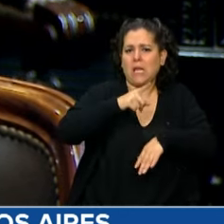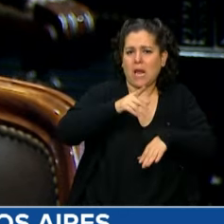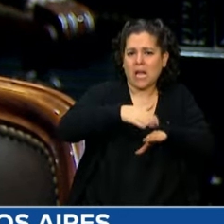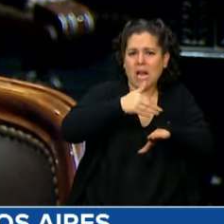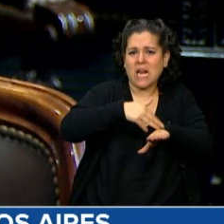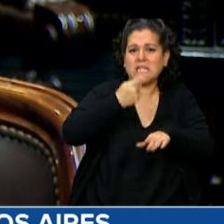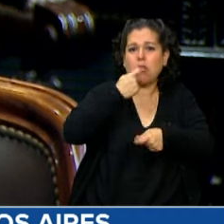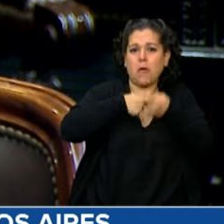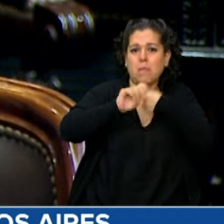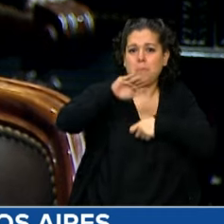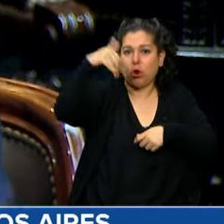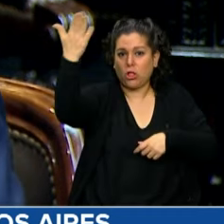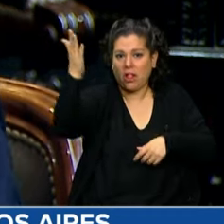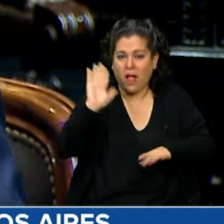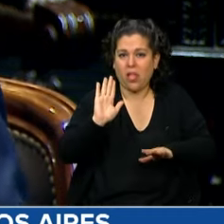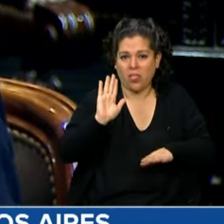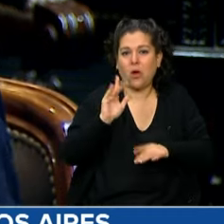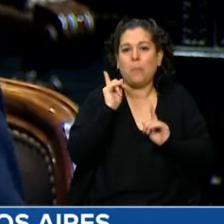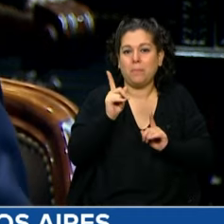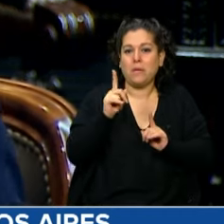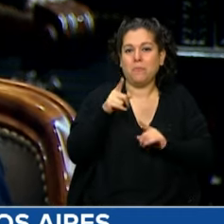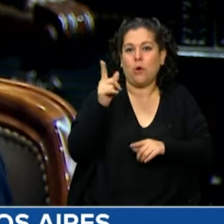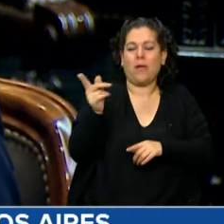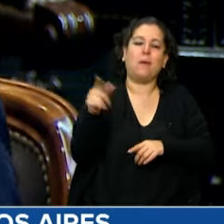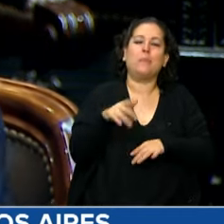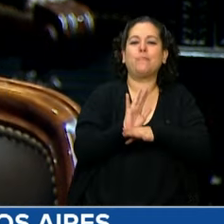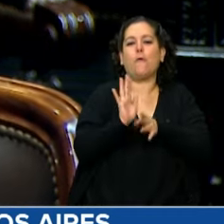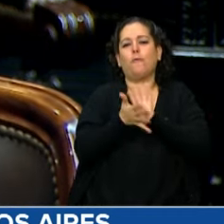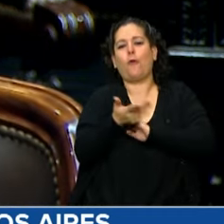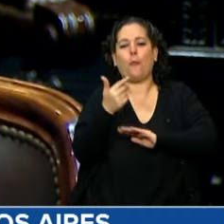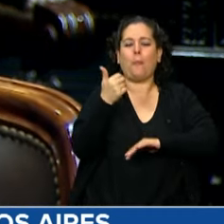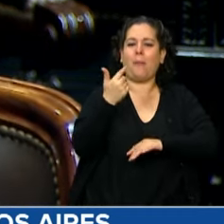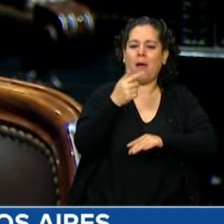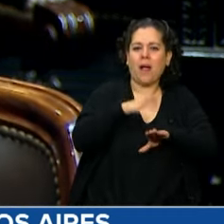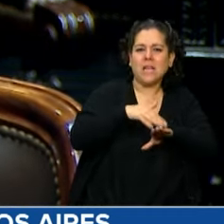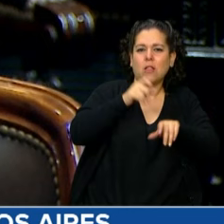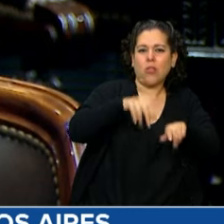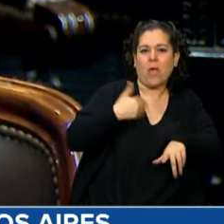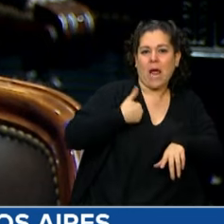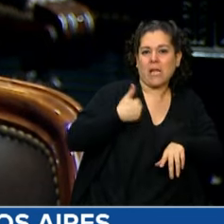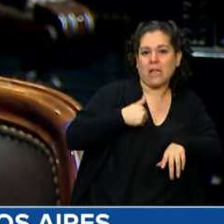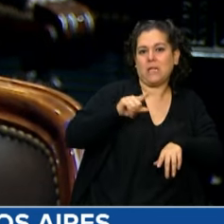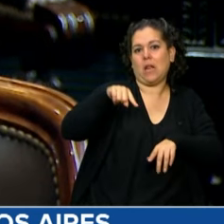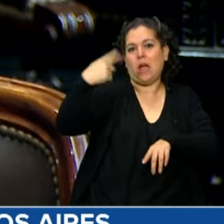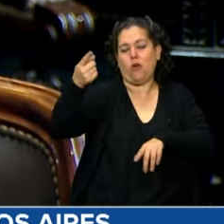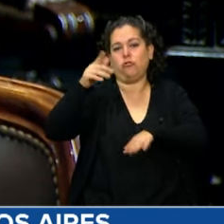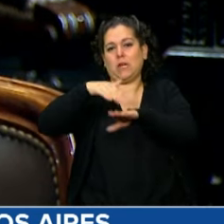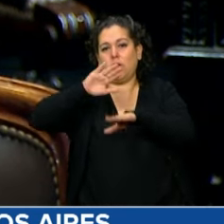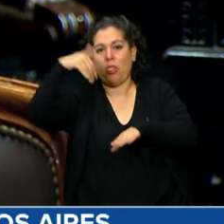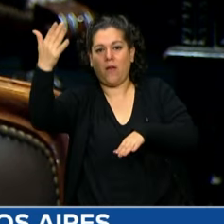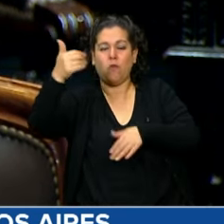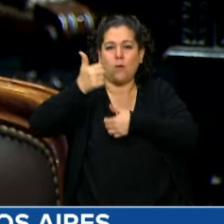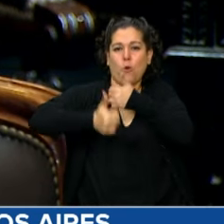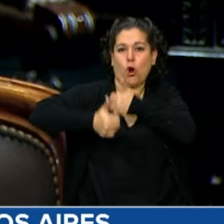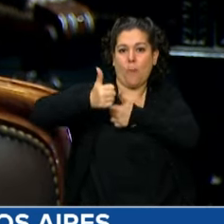importado Es decir de estos que vienen a competir con nuestra industria nacional para competir tiene